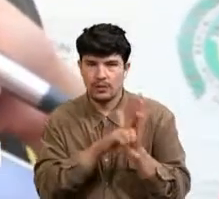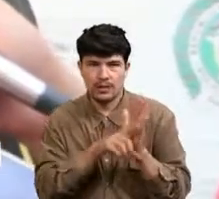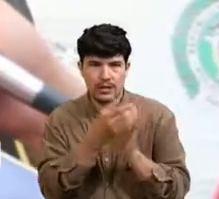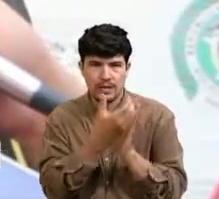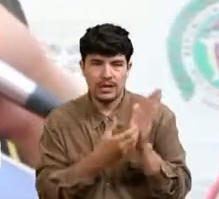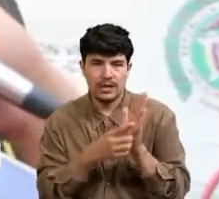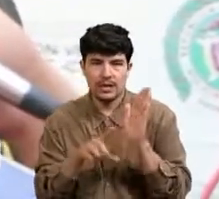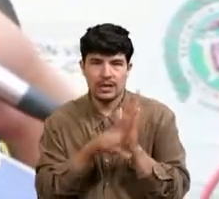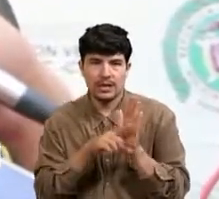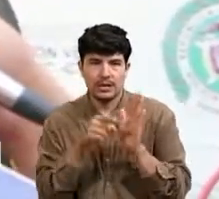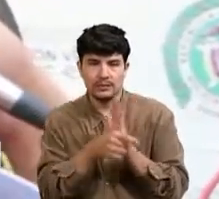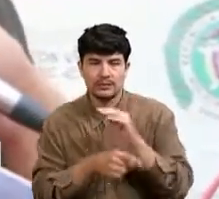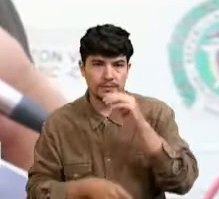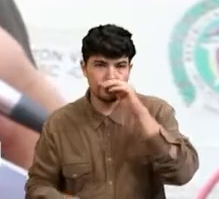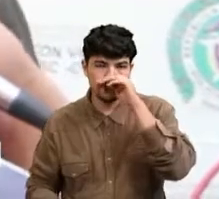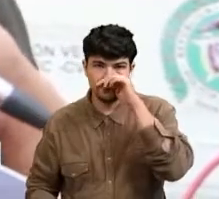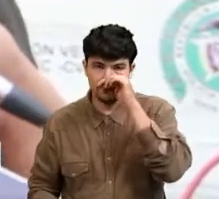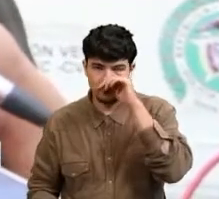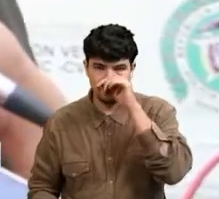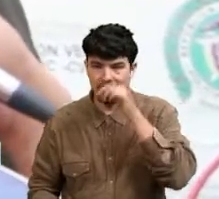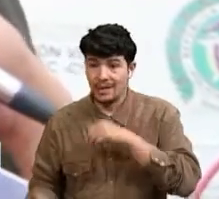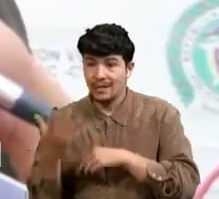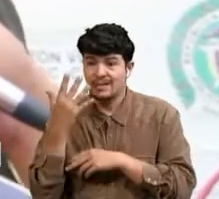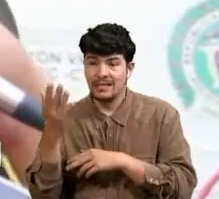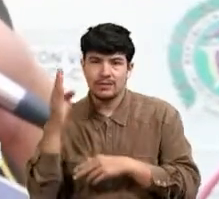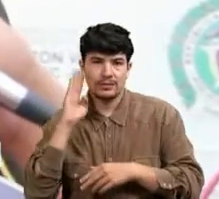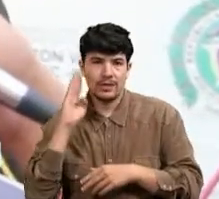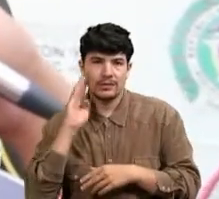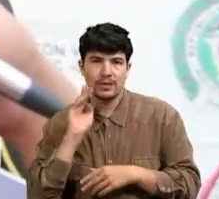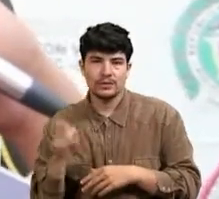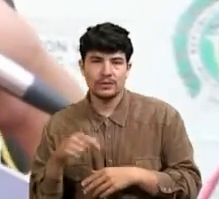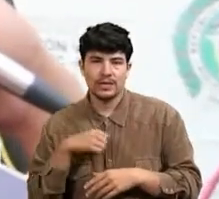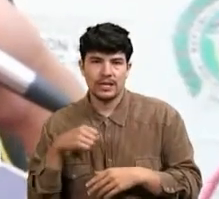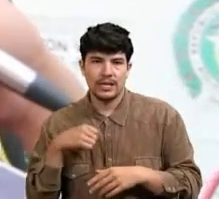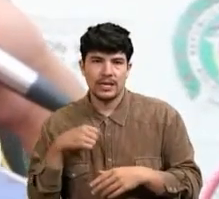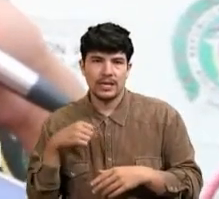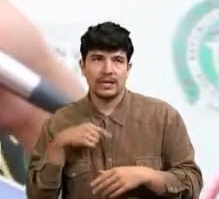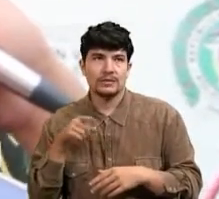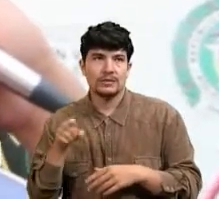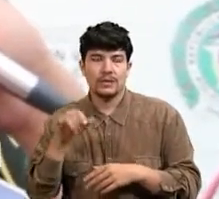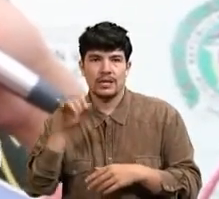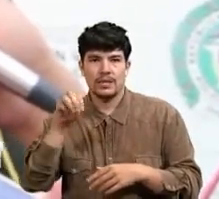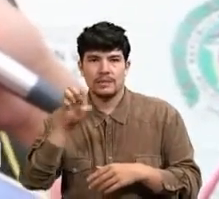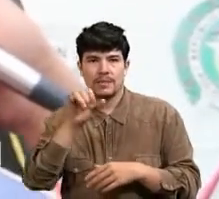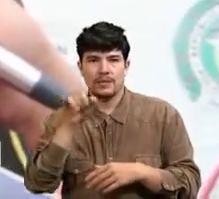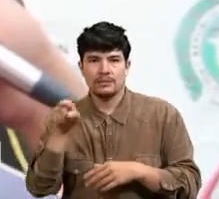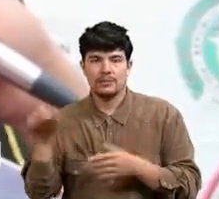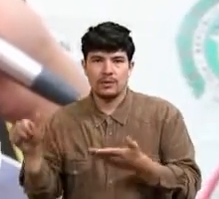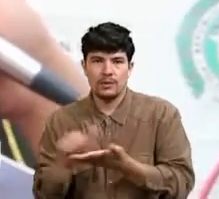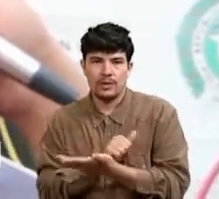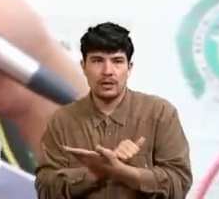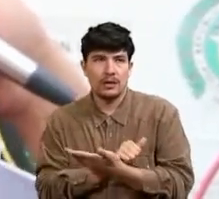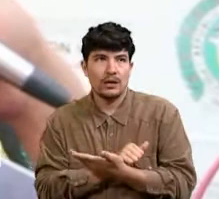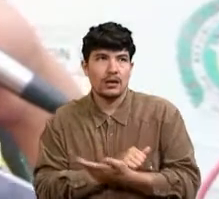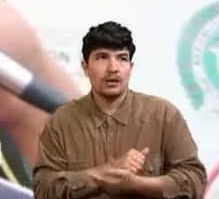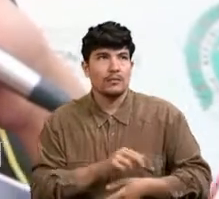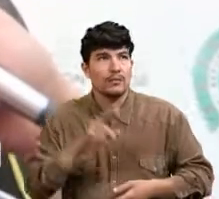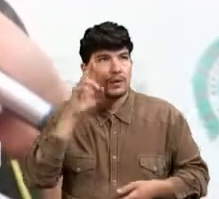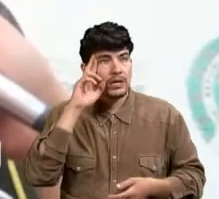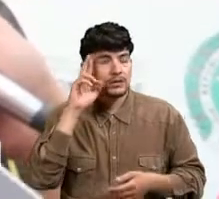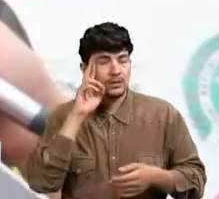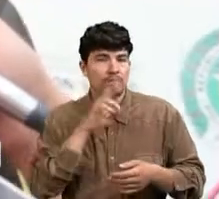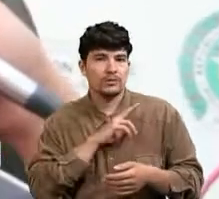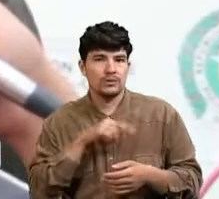correspondiente y cinco equipos que presentaban los email borrados es un duro golpe